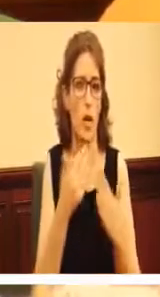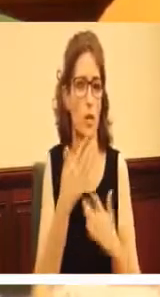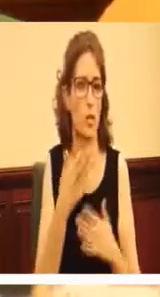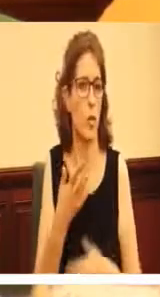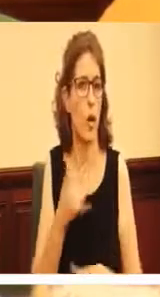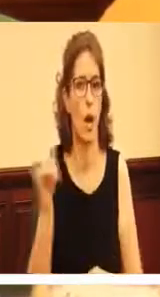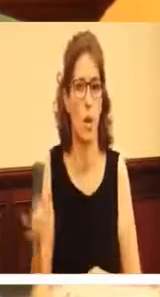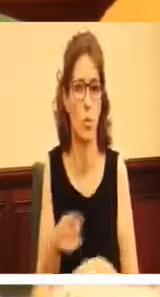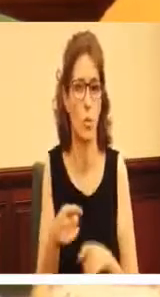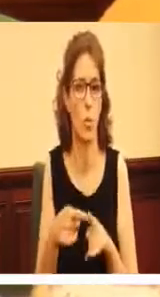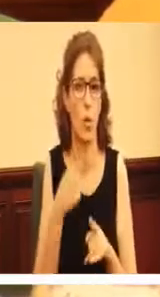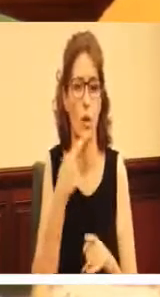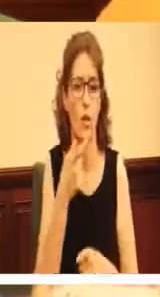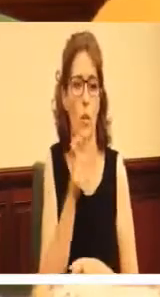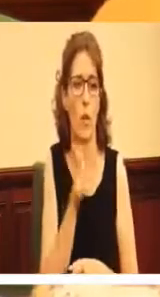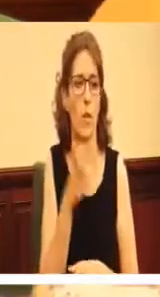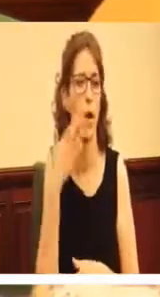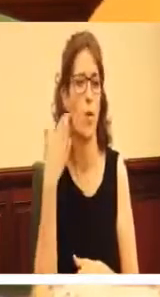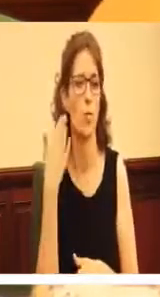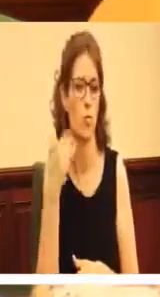decir la palabra orgullo.